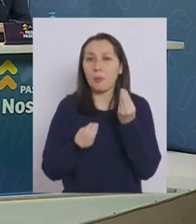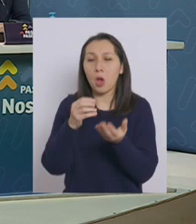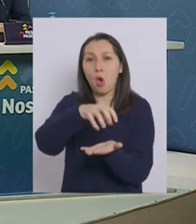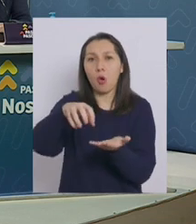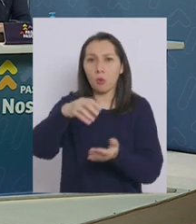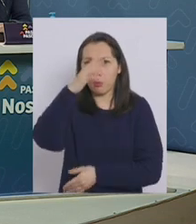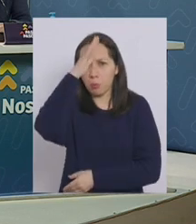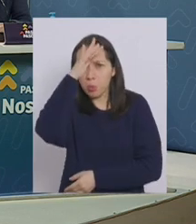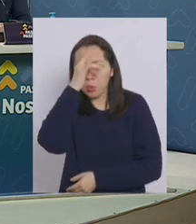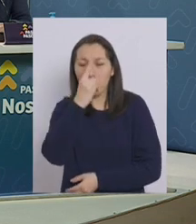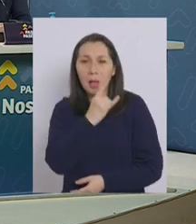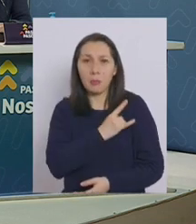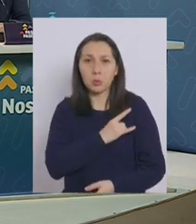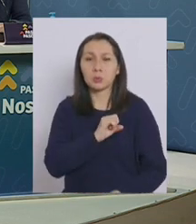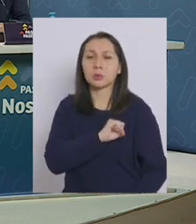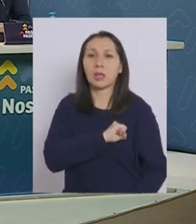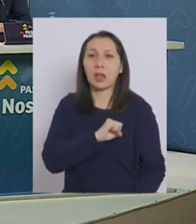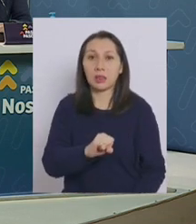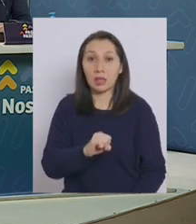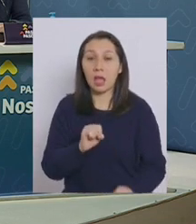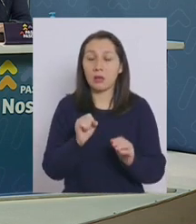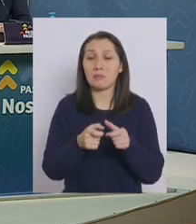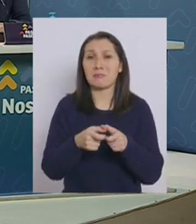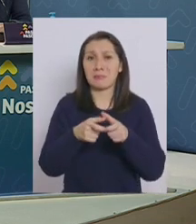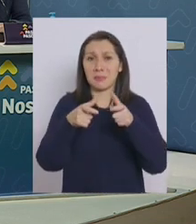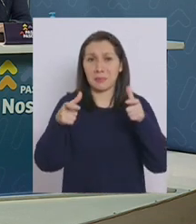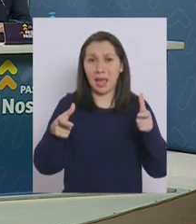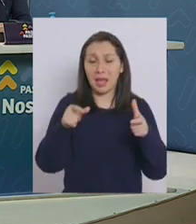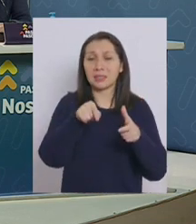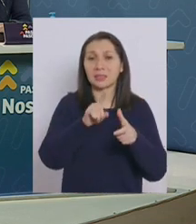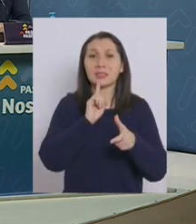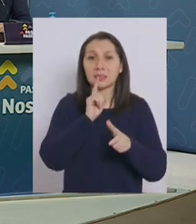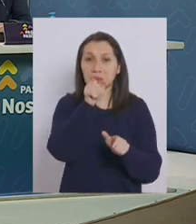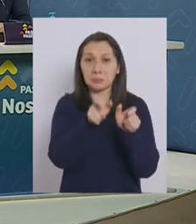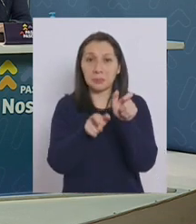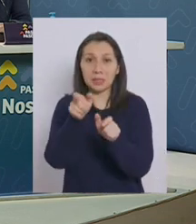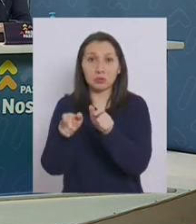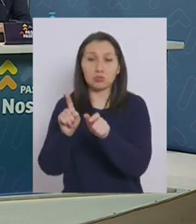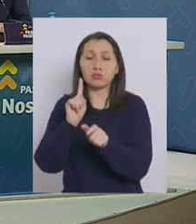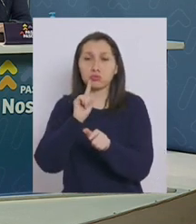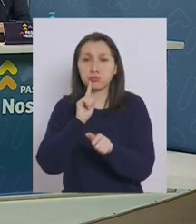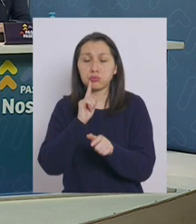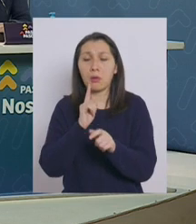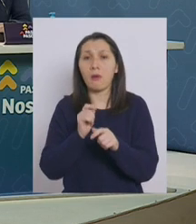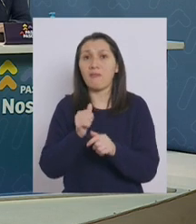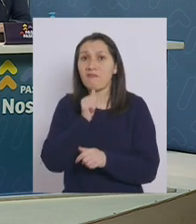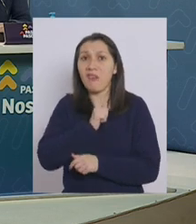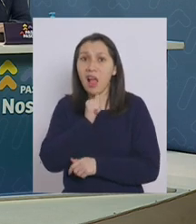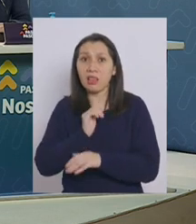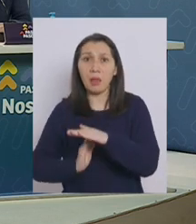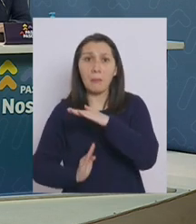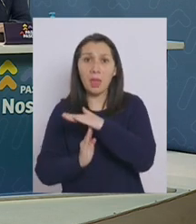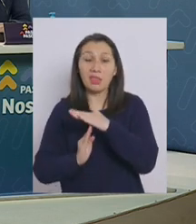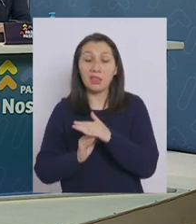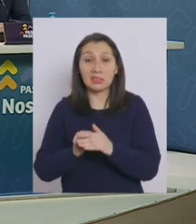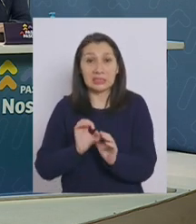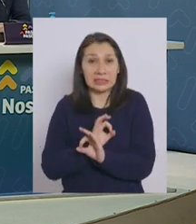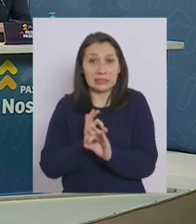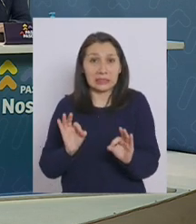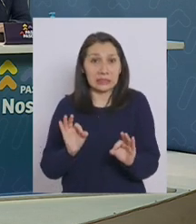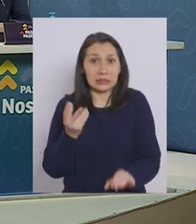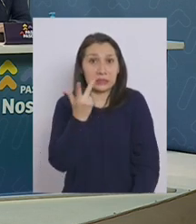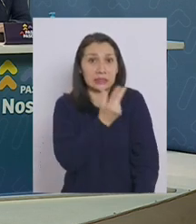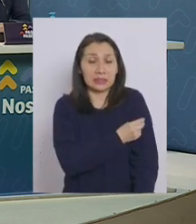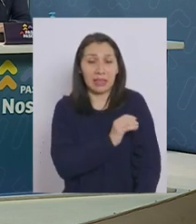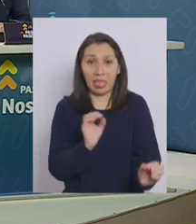ejemplo, Puente Alto, Maipú, Santiago, que concentran la mayor cantidad de personas que están rezagadas, es decir, que no se han puesto ni siquiera la primera